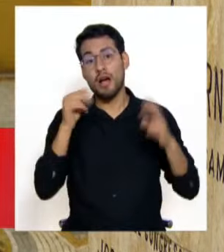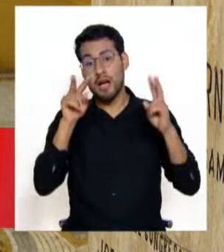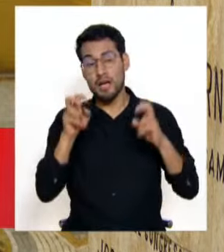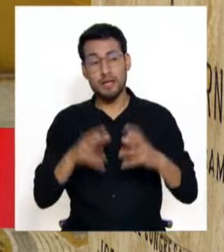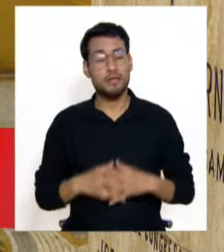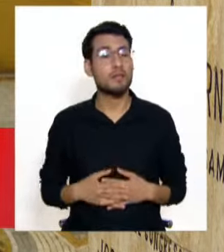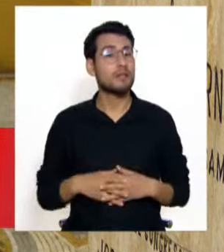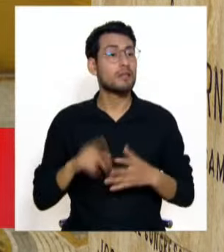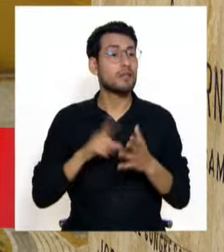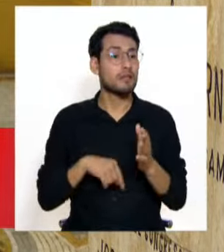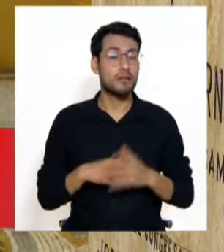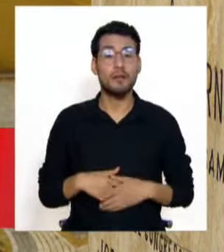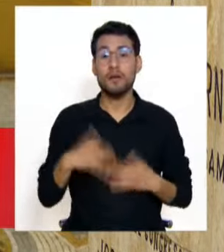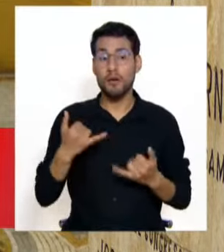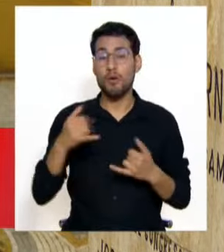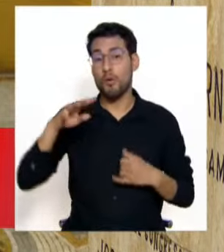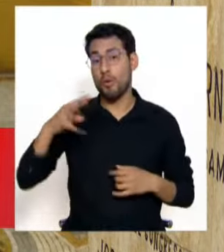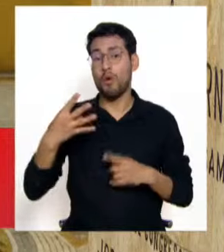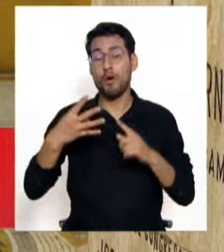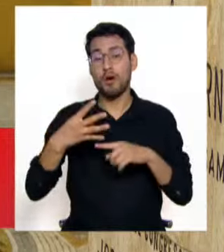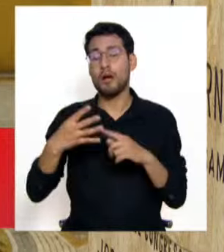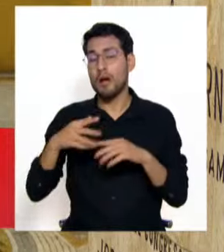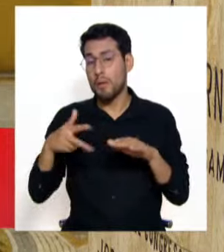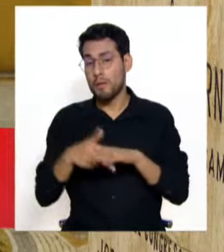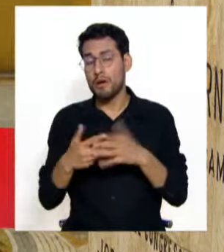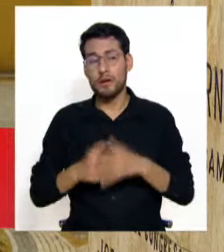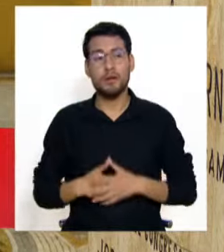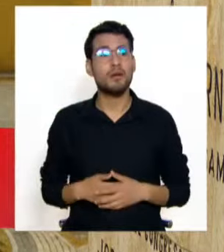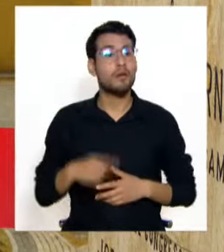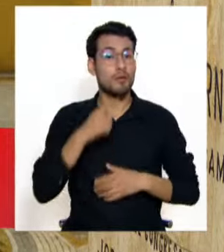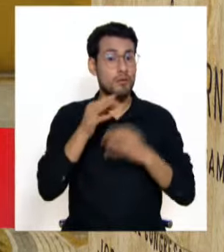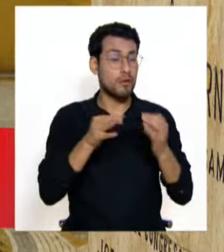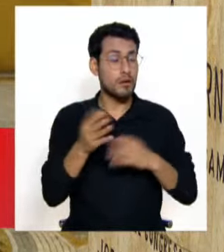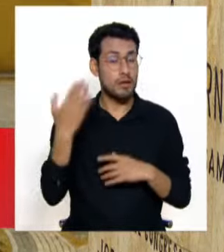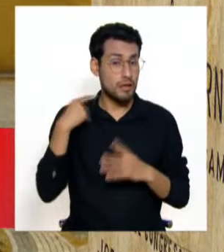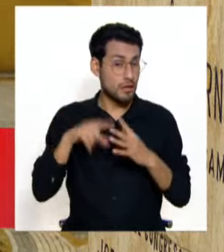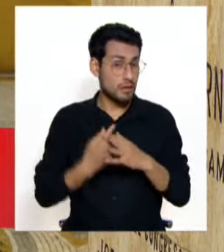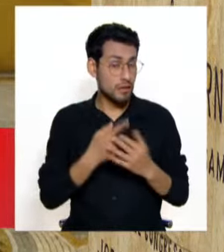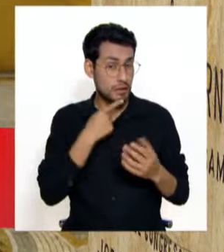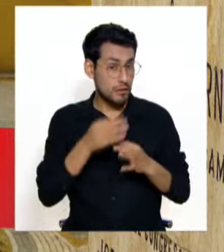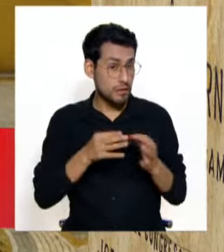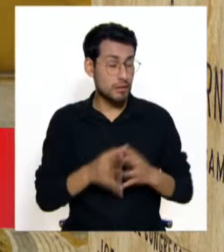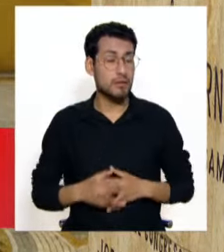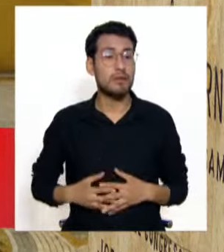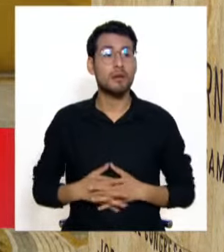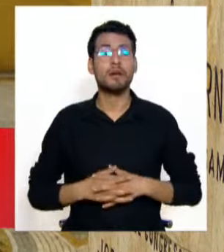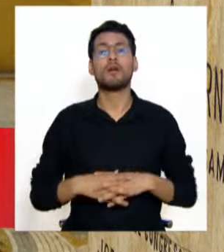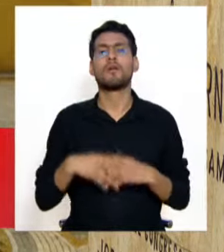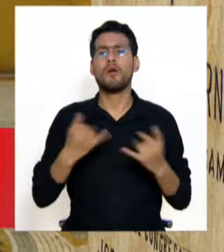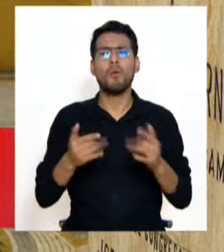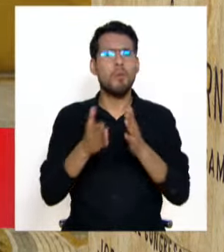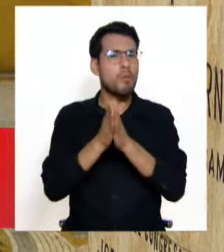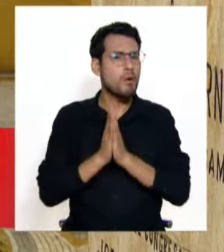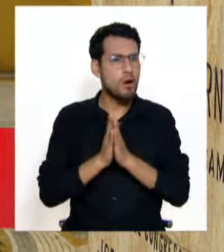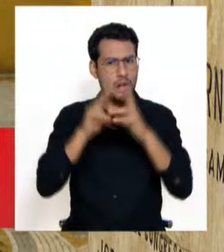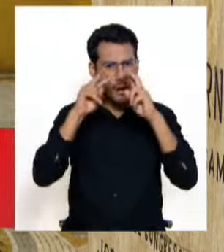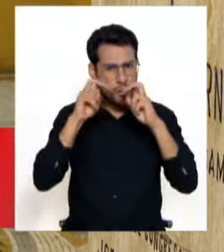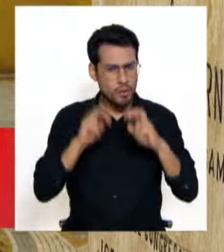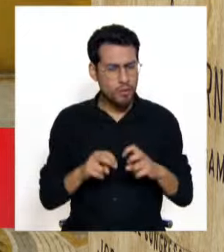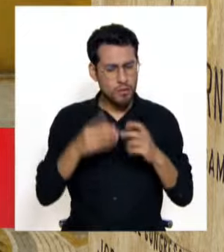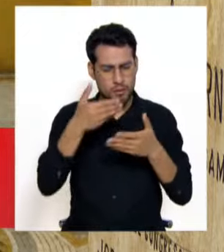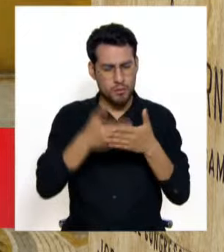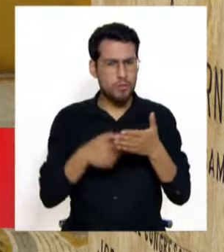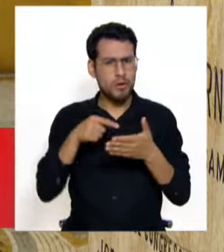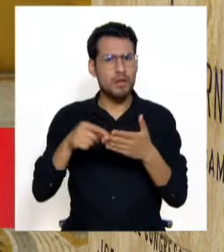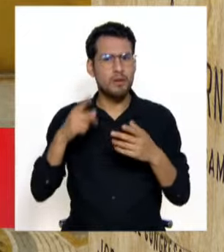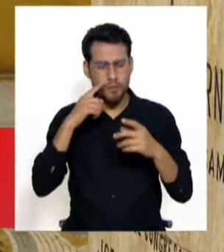menciona Romy, que ha quedado en cuarto intermedio y, como mencionaba al inicio también, es que se va a solicitar el análisis técnico